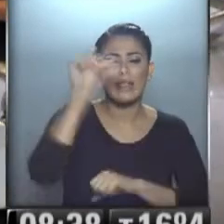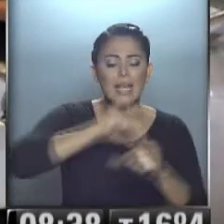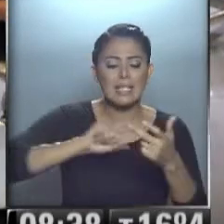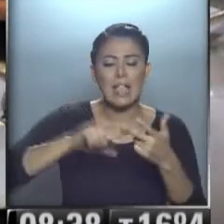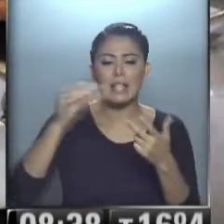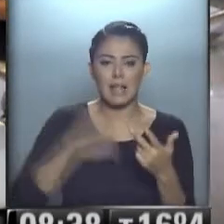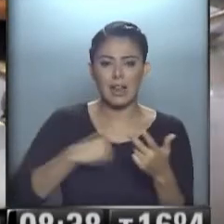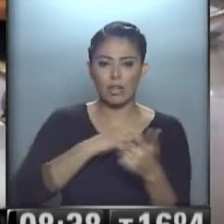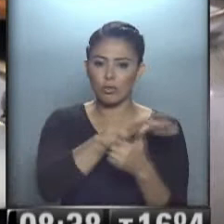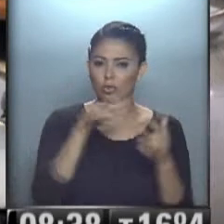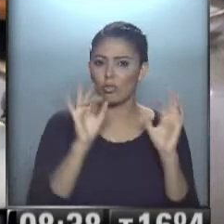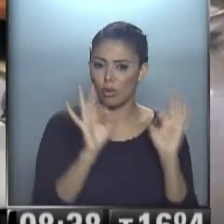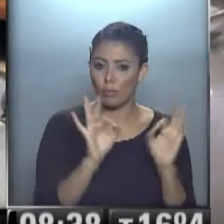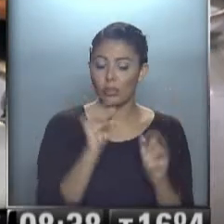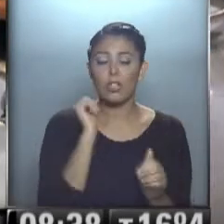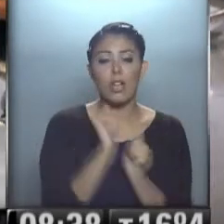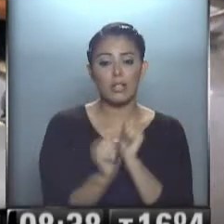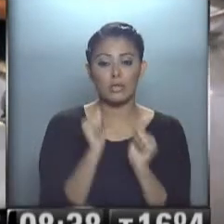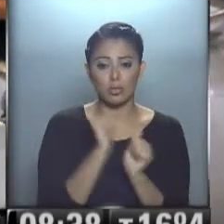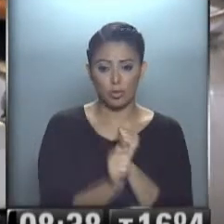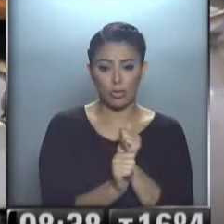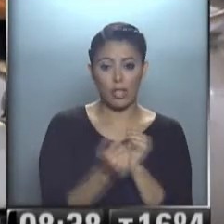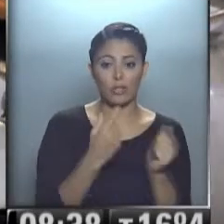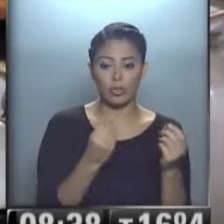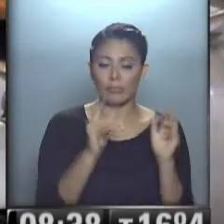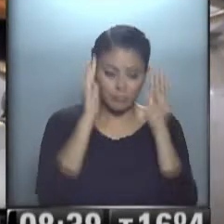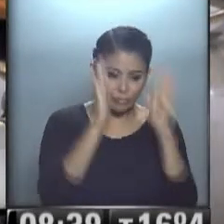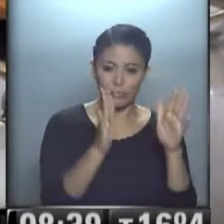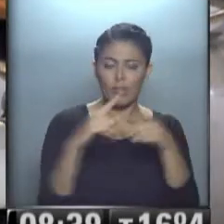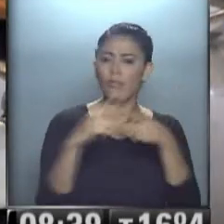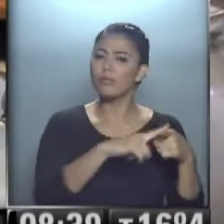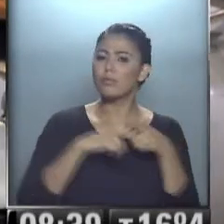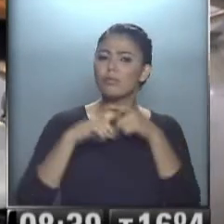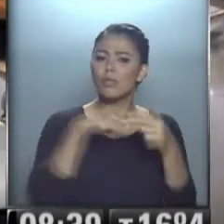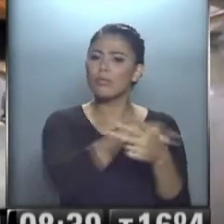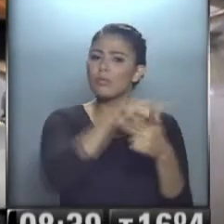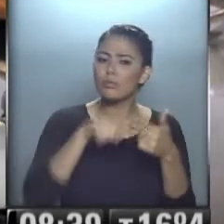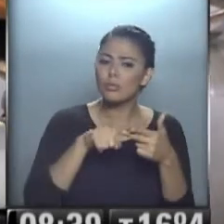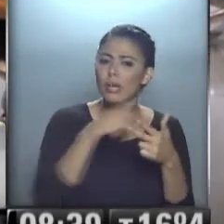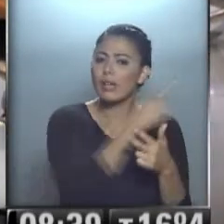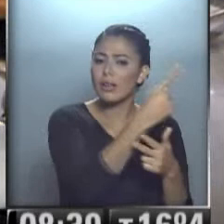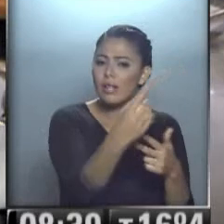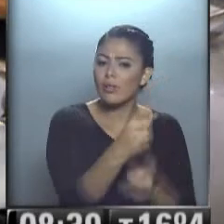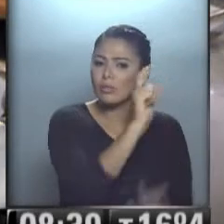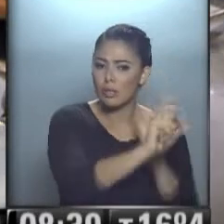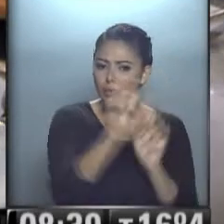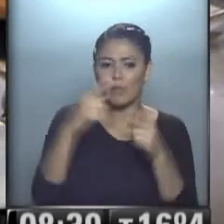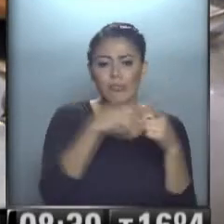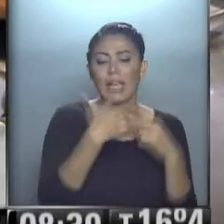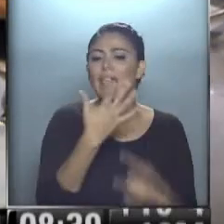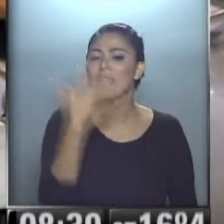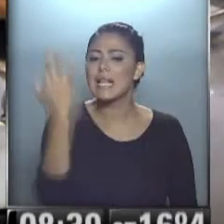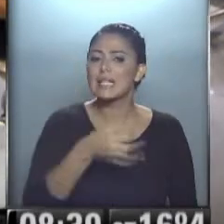y religión. La historia se desarrolla precisamente en eso, en el debate que se genera entre todos los integrantes para